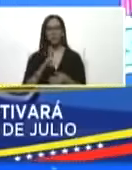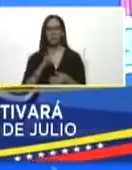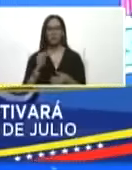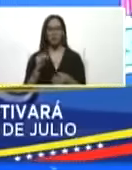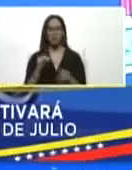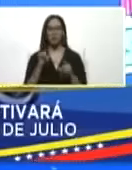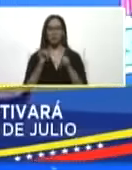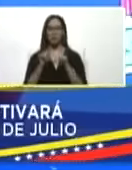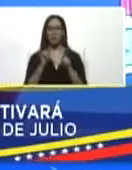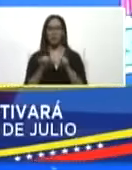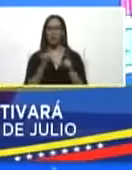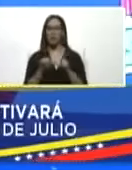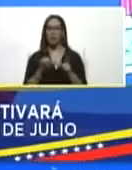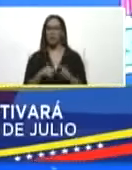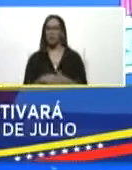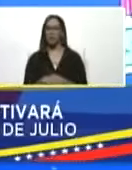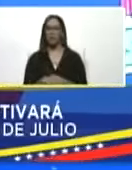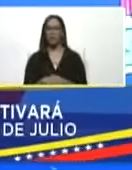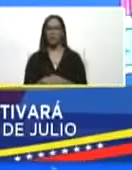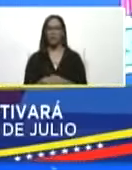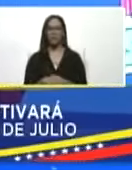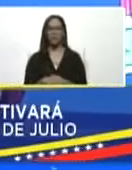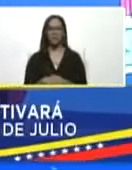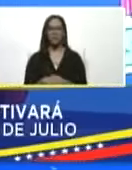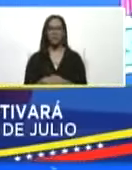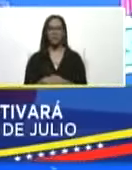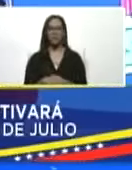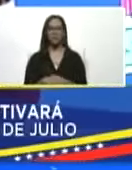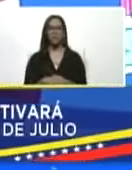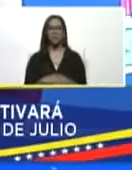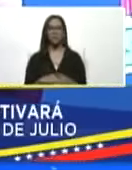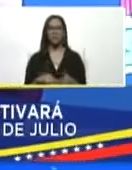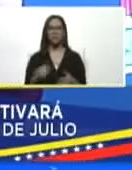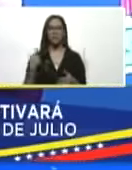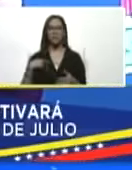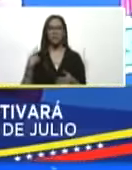influencer. Si no lo es, lo tiene que ser.